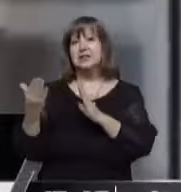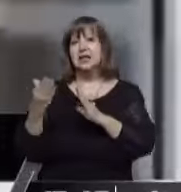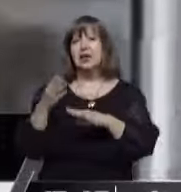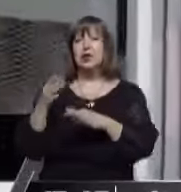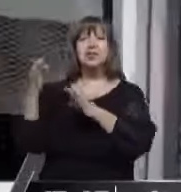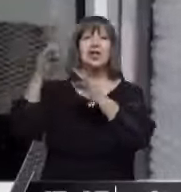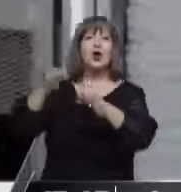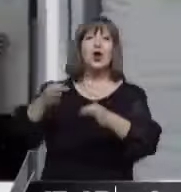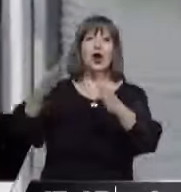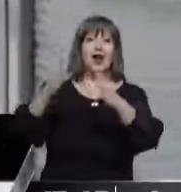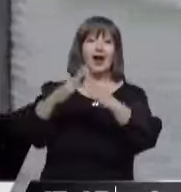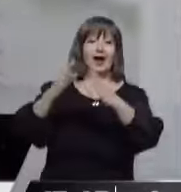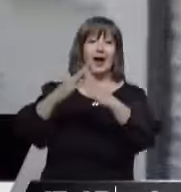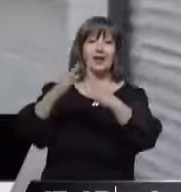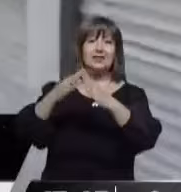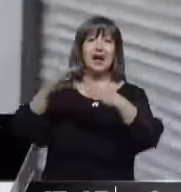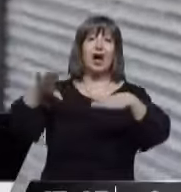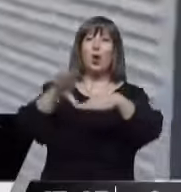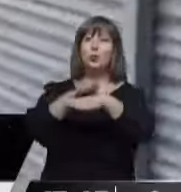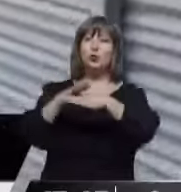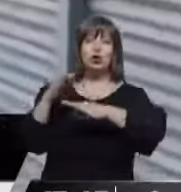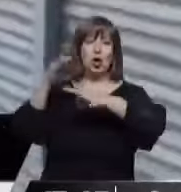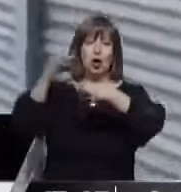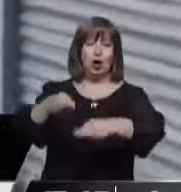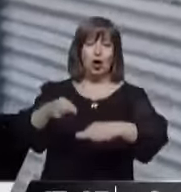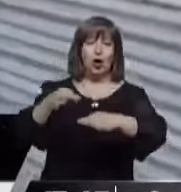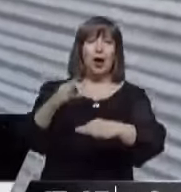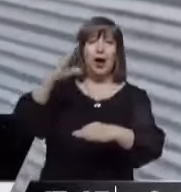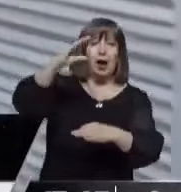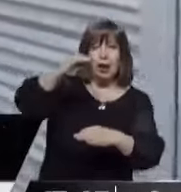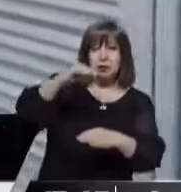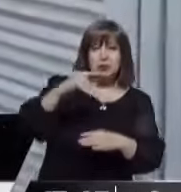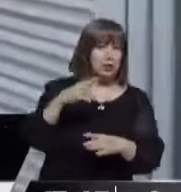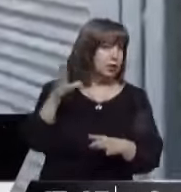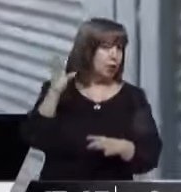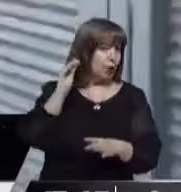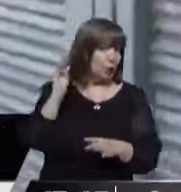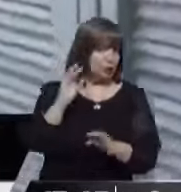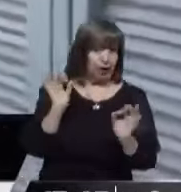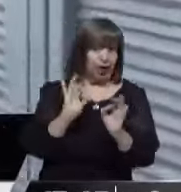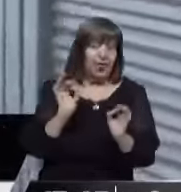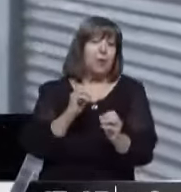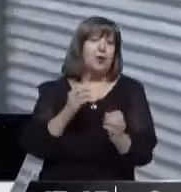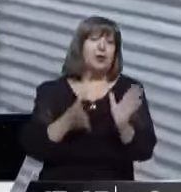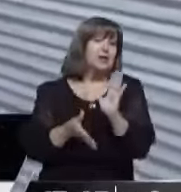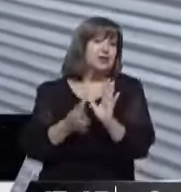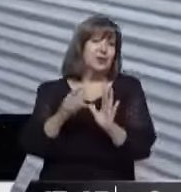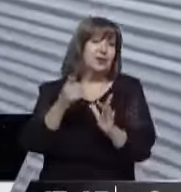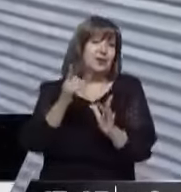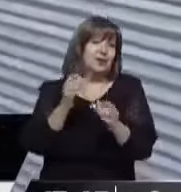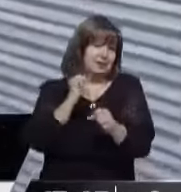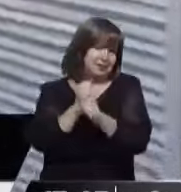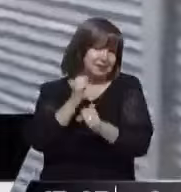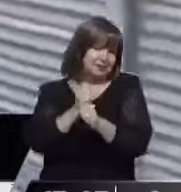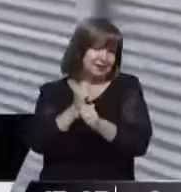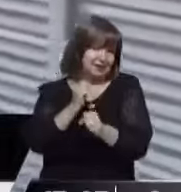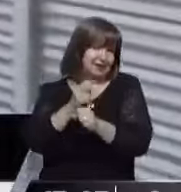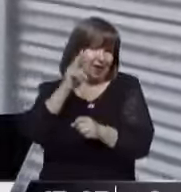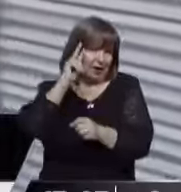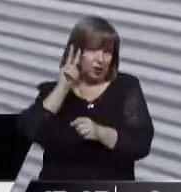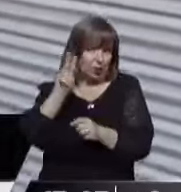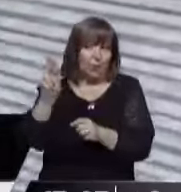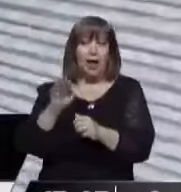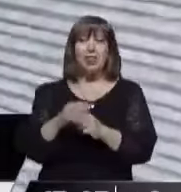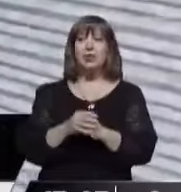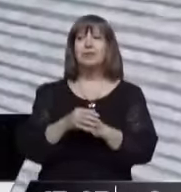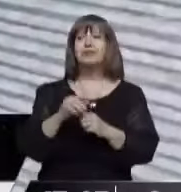ingresando y que que dice que llegó esta mañana a su casa no lo que estaban escuchando que llegó esta mañana y que solo vio el movimiento policial